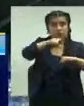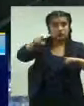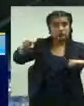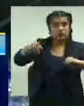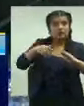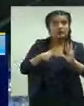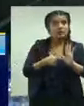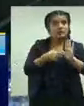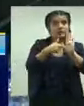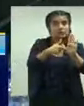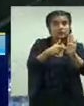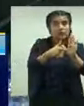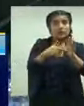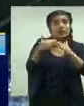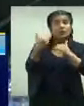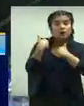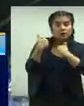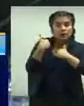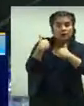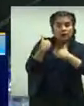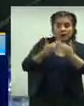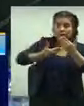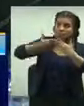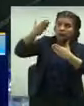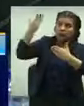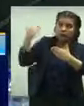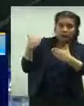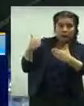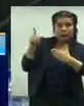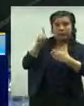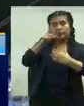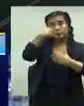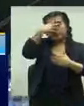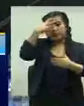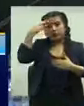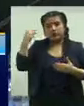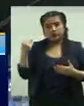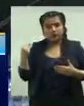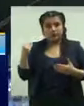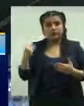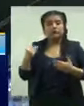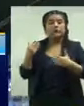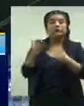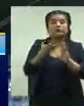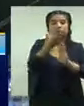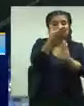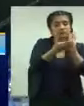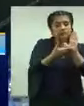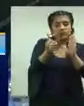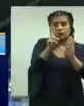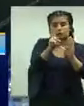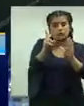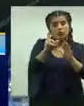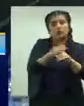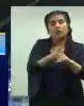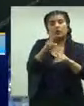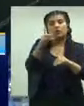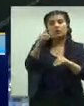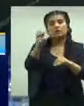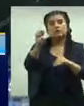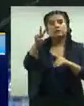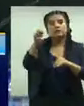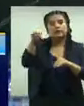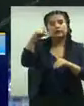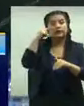se planteó los compromisos que se dejaron sin registrar, ¿verdad? Lo comprometido no devengado, ¿verdad? Y lo devengado no